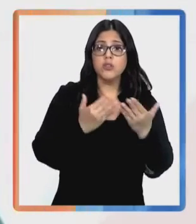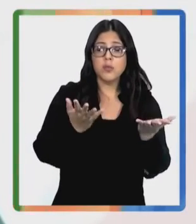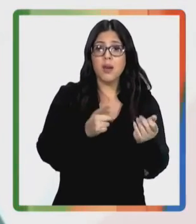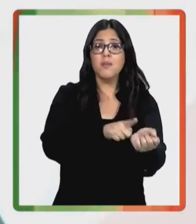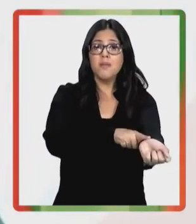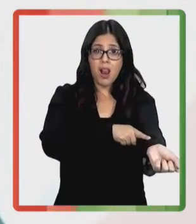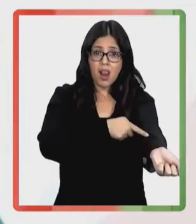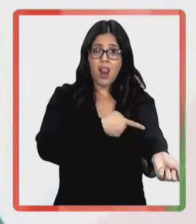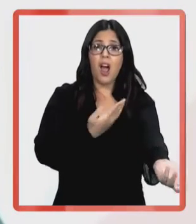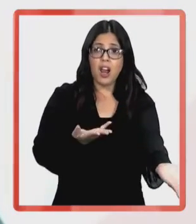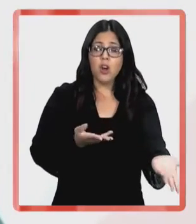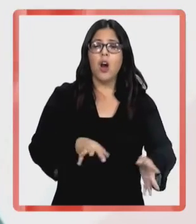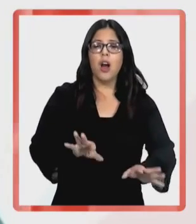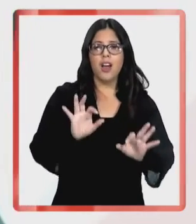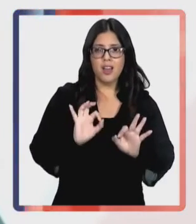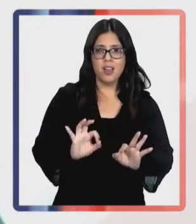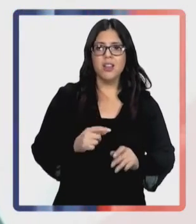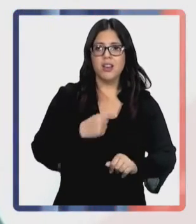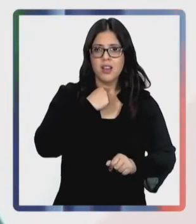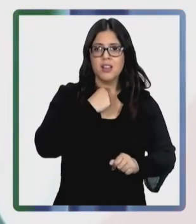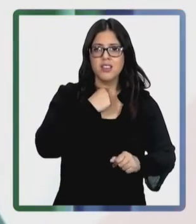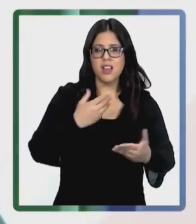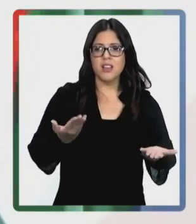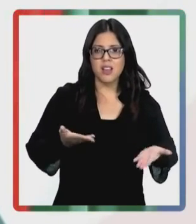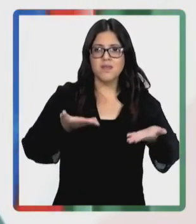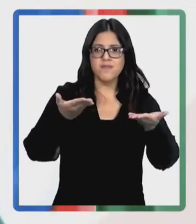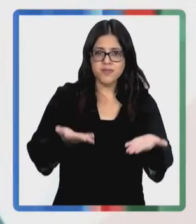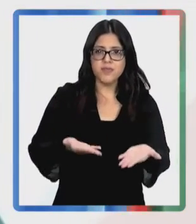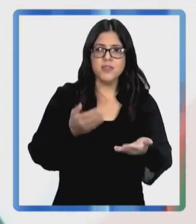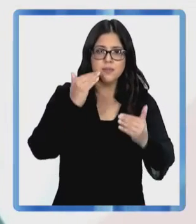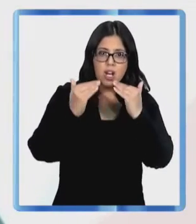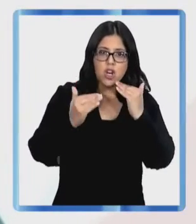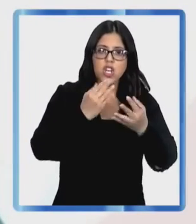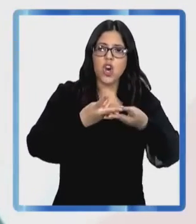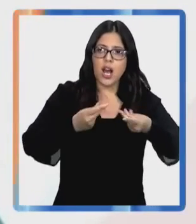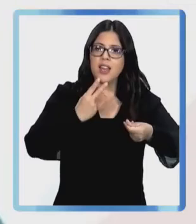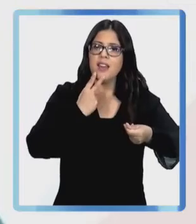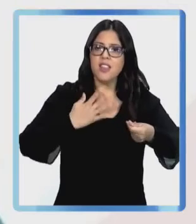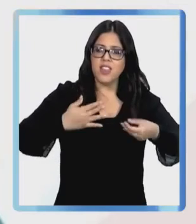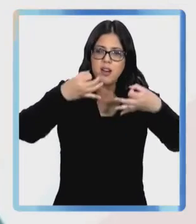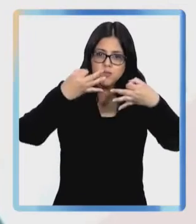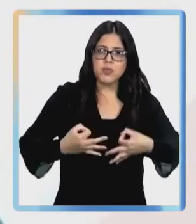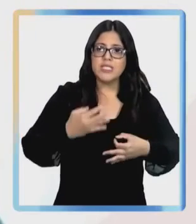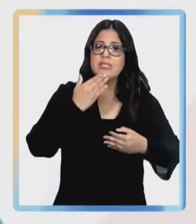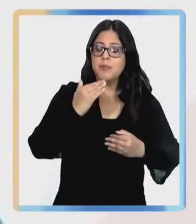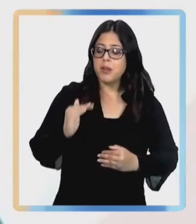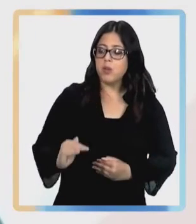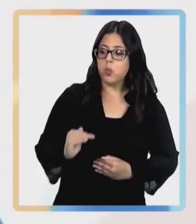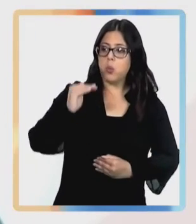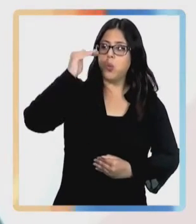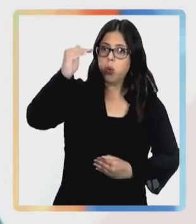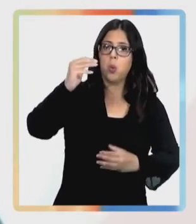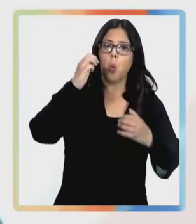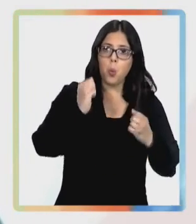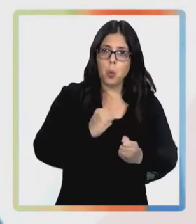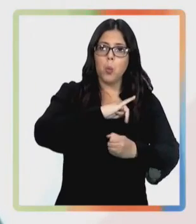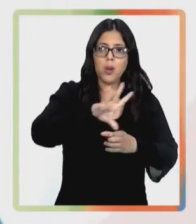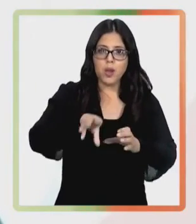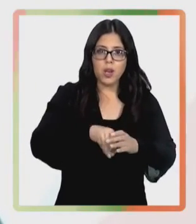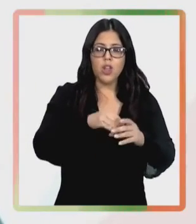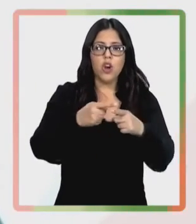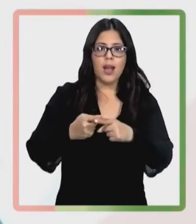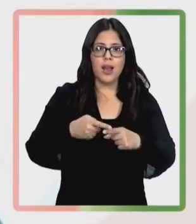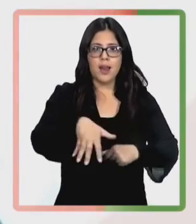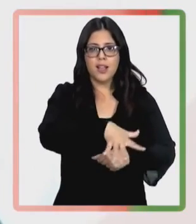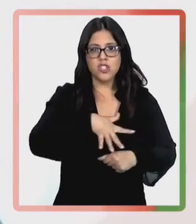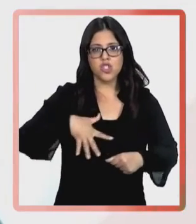largo, es sumamente efectivo para garantizar que los niños tengan una buena calidad de vida y que también se conviertan en adultos que puedan ser incluidos en la sociedad